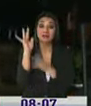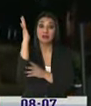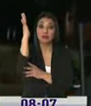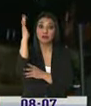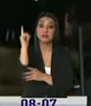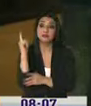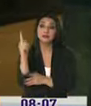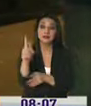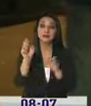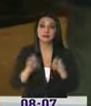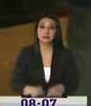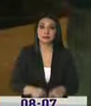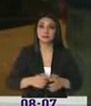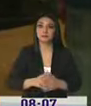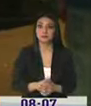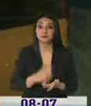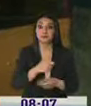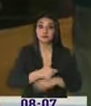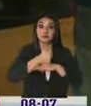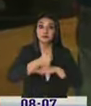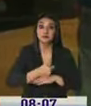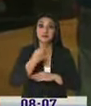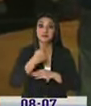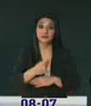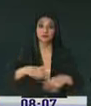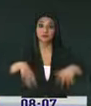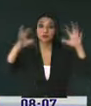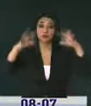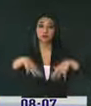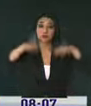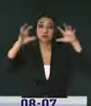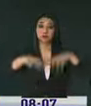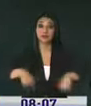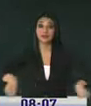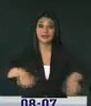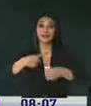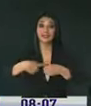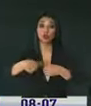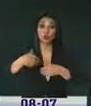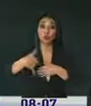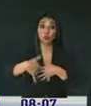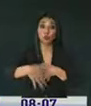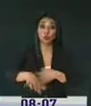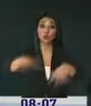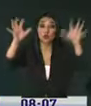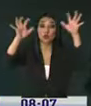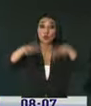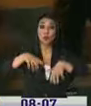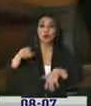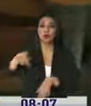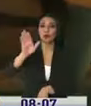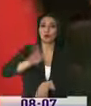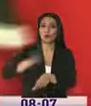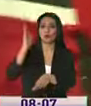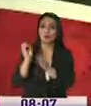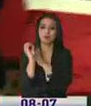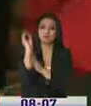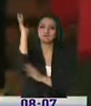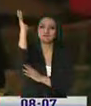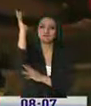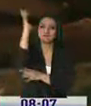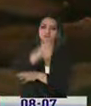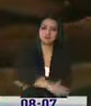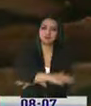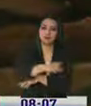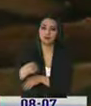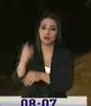botar los otros árboles. Autoridades indicaron que las precipitaciones que ha soportado la capital en los últimos días serían una de las posibles causas que